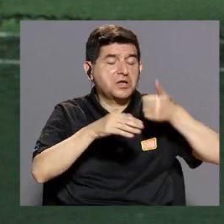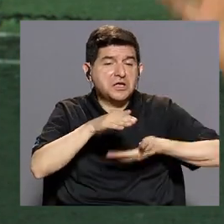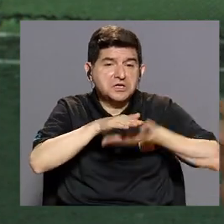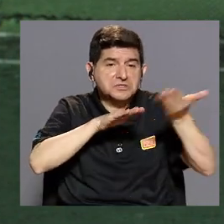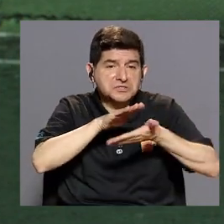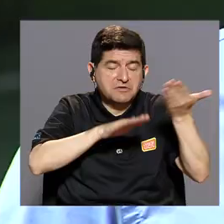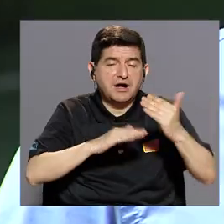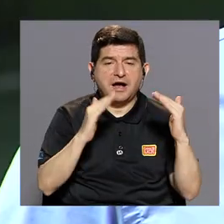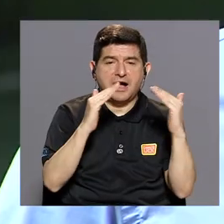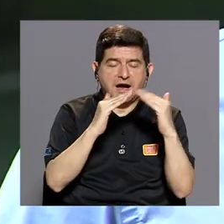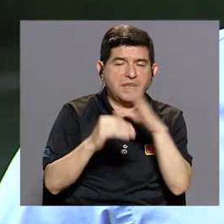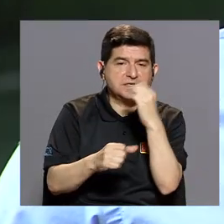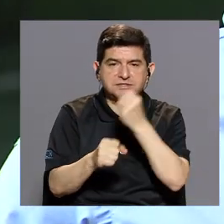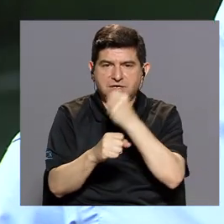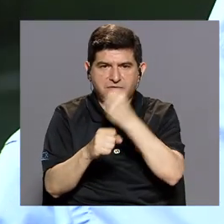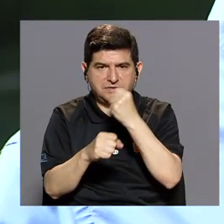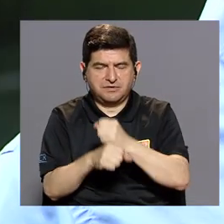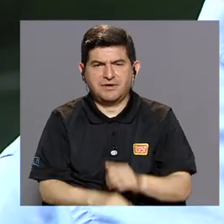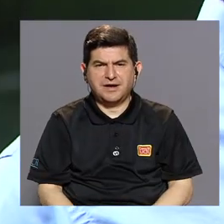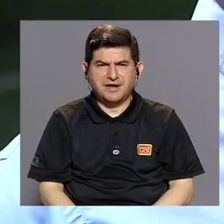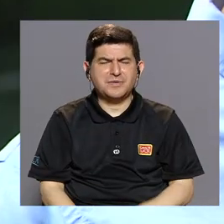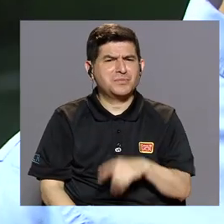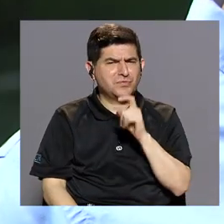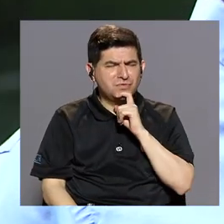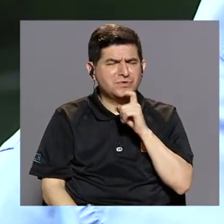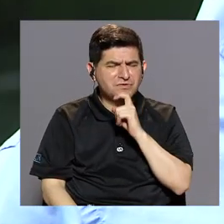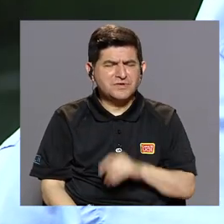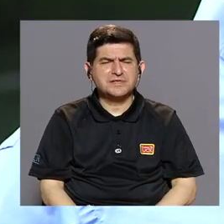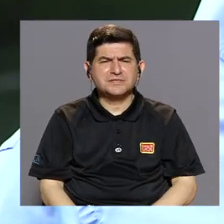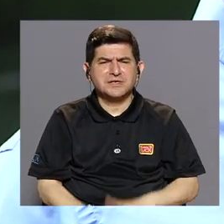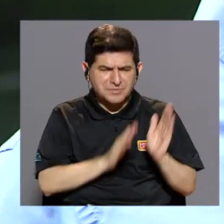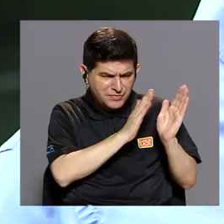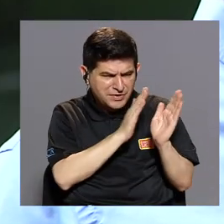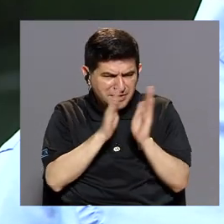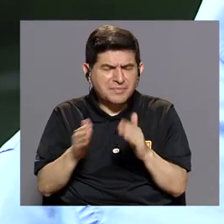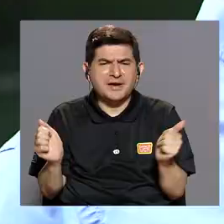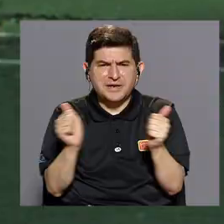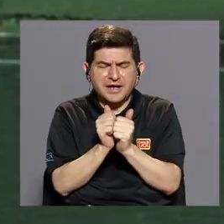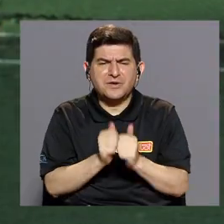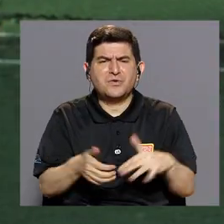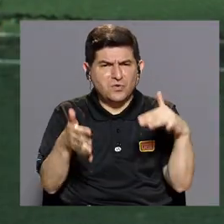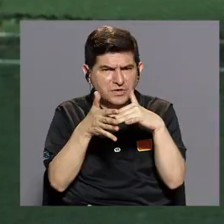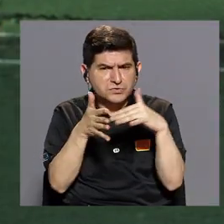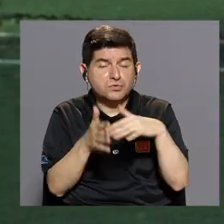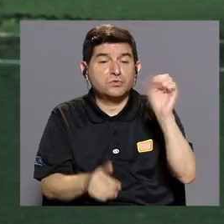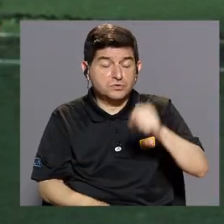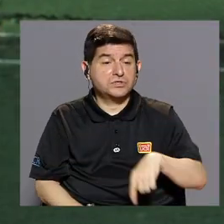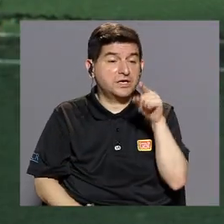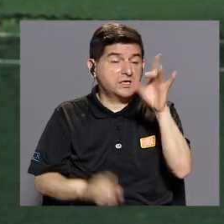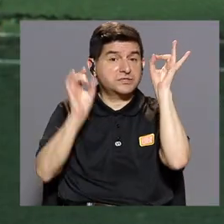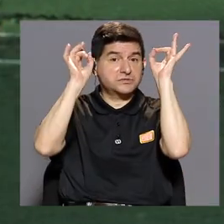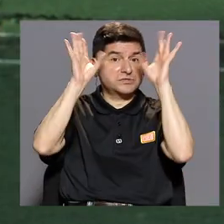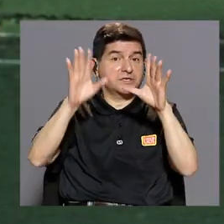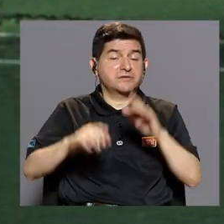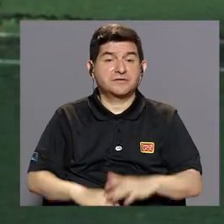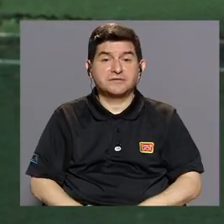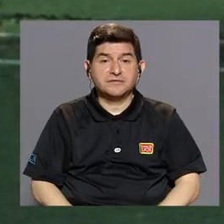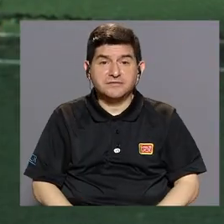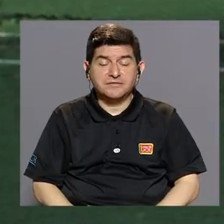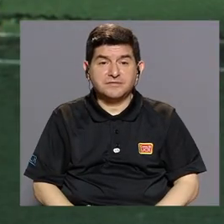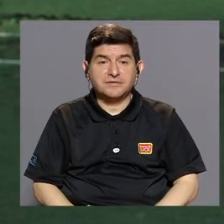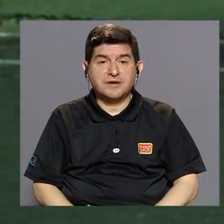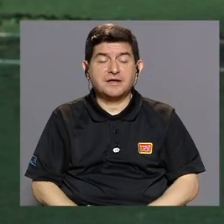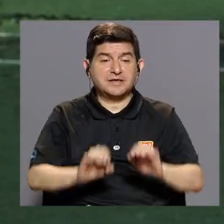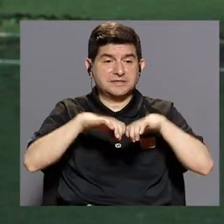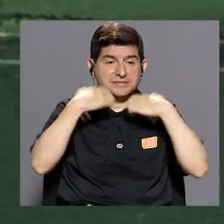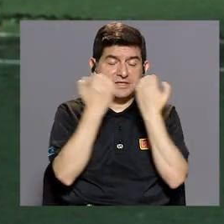trabajar y demás, tratan de acomodarse. Qué cada rudo porque uno, tienen que lidiar con los estudios también. Claro, claro, ahí siempre, sí, eso es terrible, ¿verdad? Va a depender, las